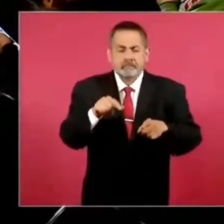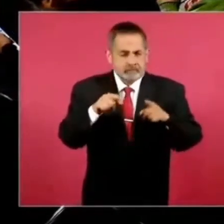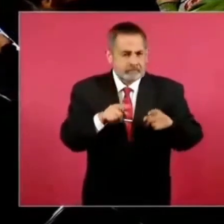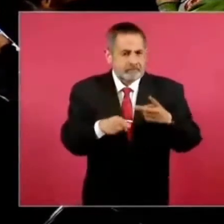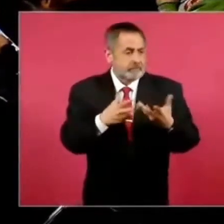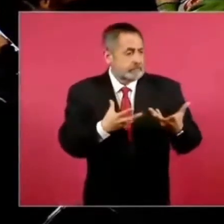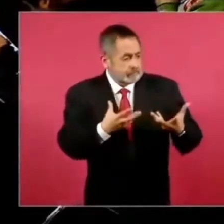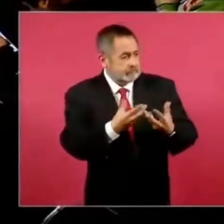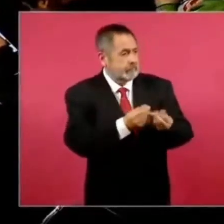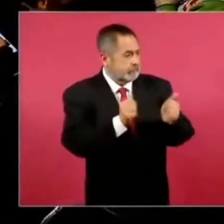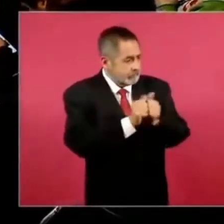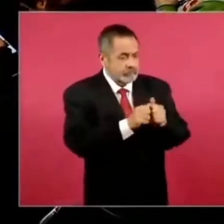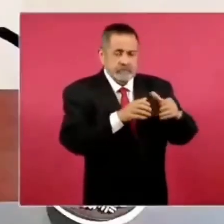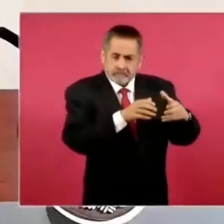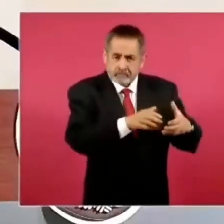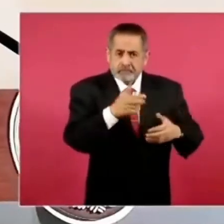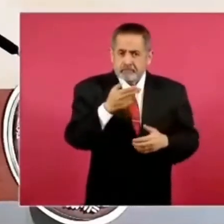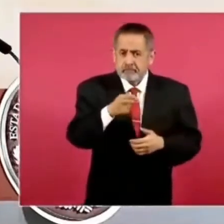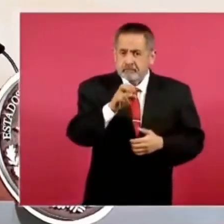huertista,